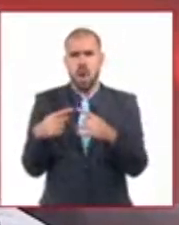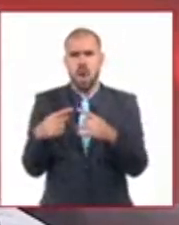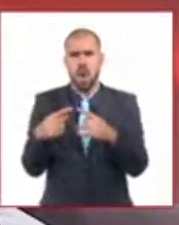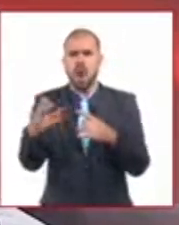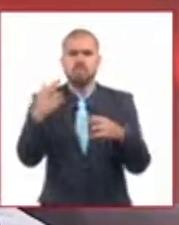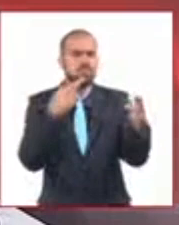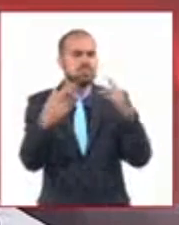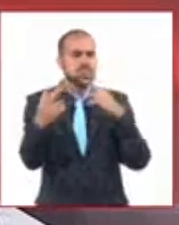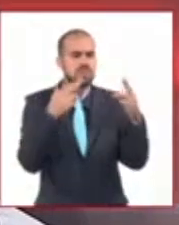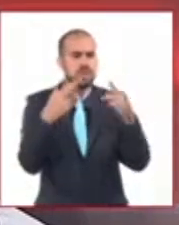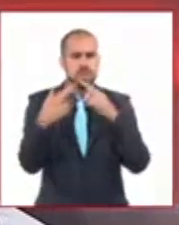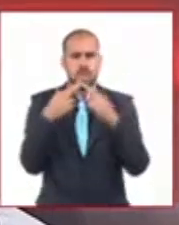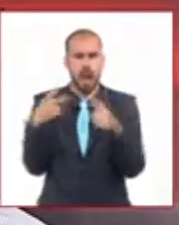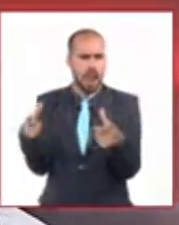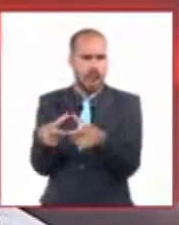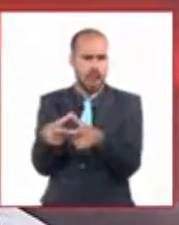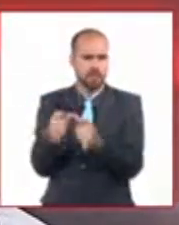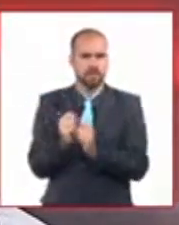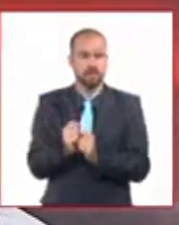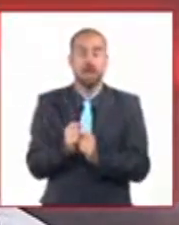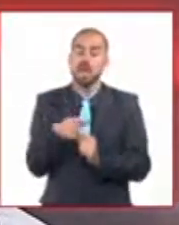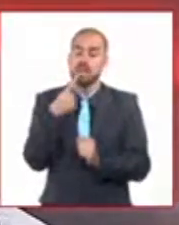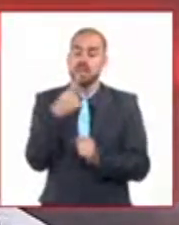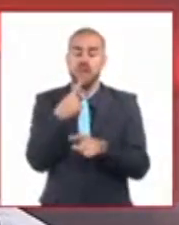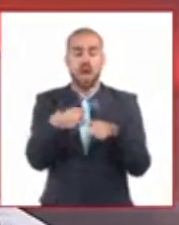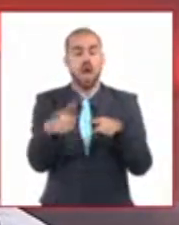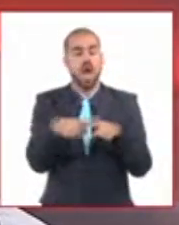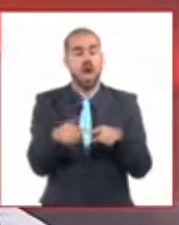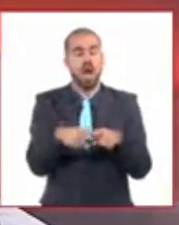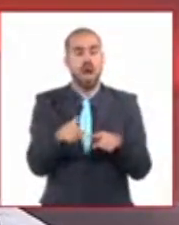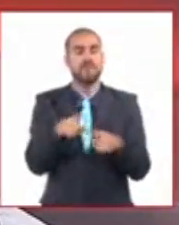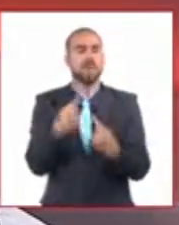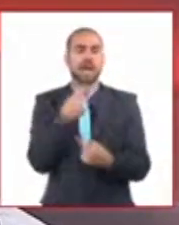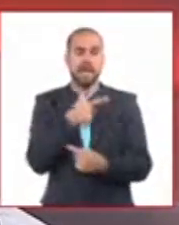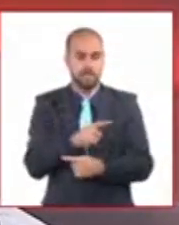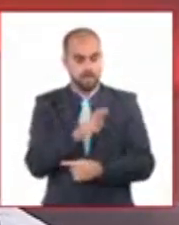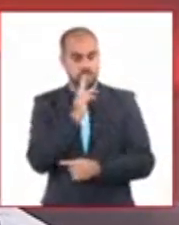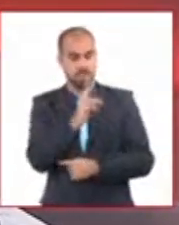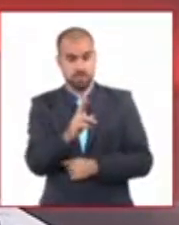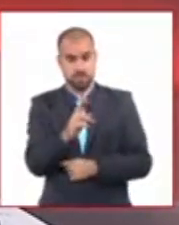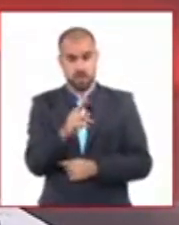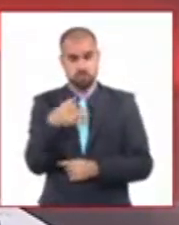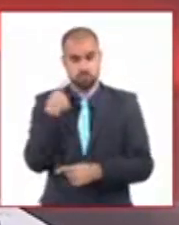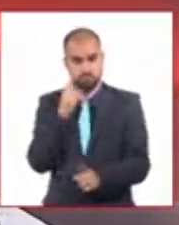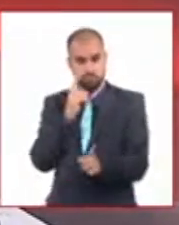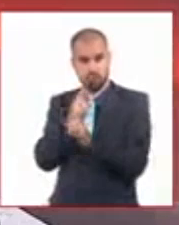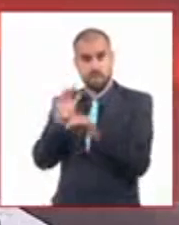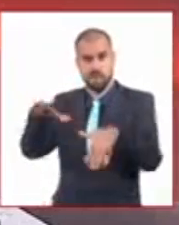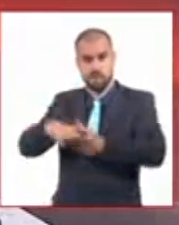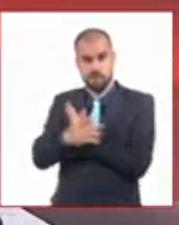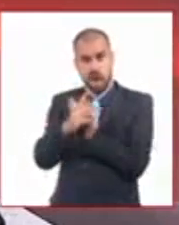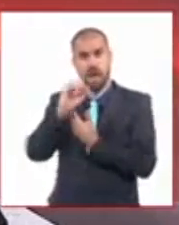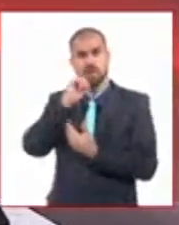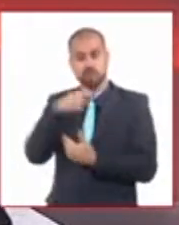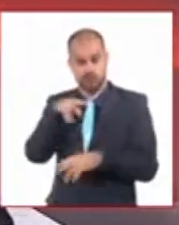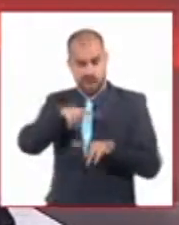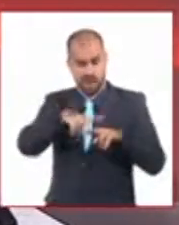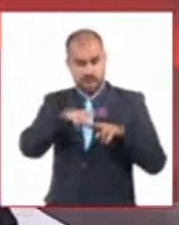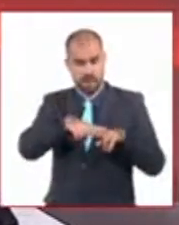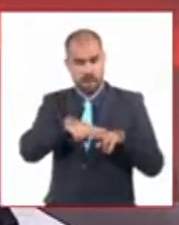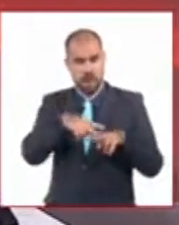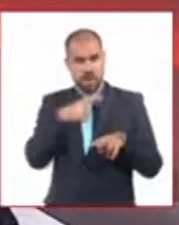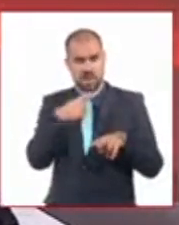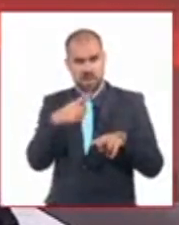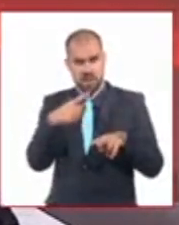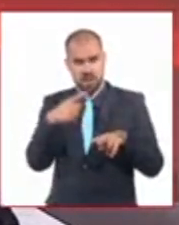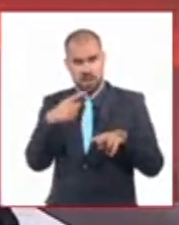prácticamente ninguno porque cuando los que recibieron respuesta fueron se acercaron a la embajada estadounidense en la habana le negaron el derecho a